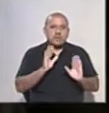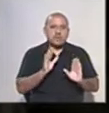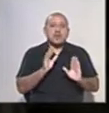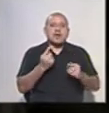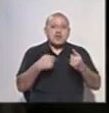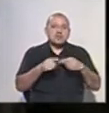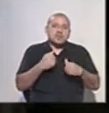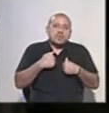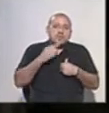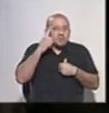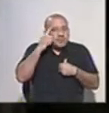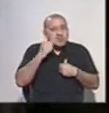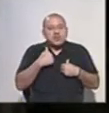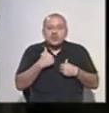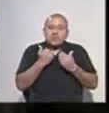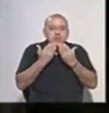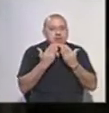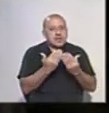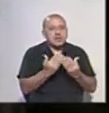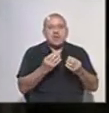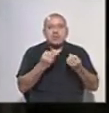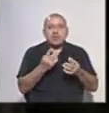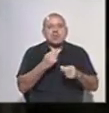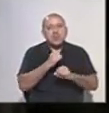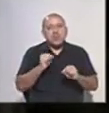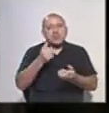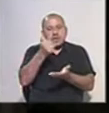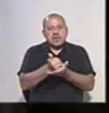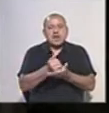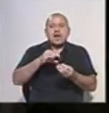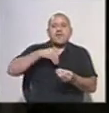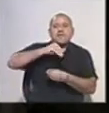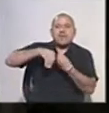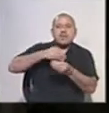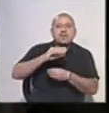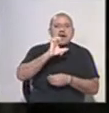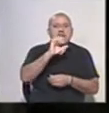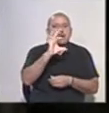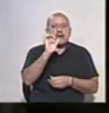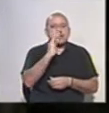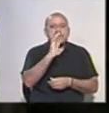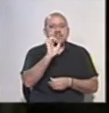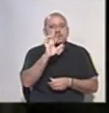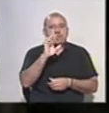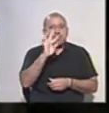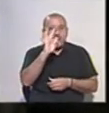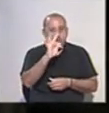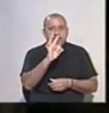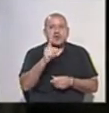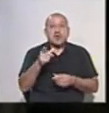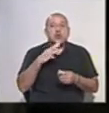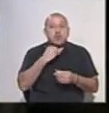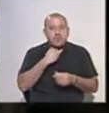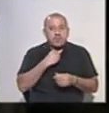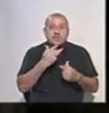eso, yo qué sé, yo me siento un agradecido. Obviamente agradecido a toda la familia Esper y a Nelson Ferro, que fueron los que depositaron su confianza